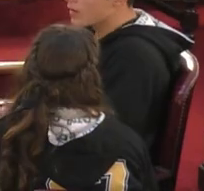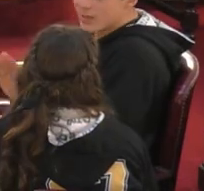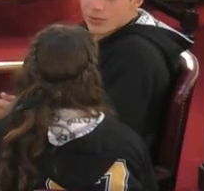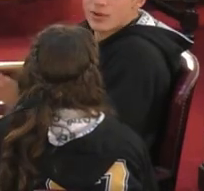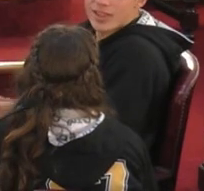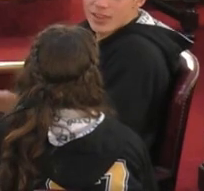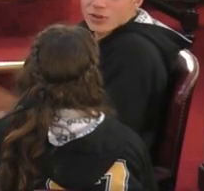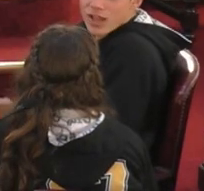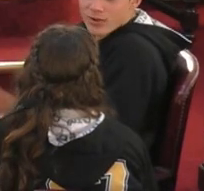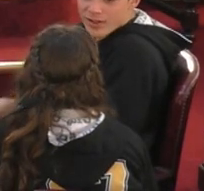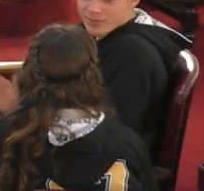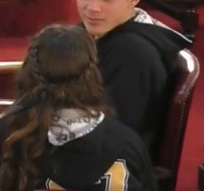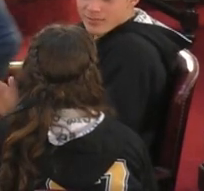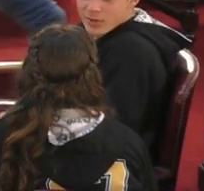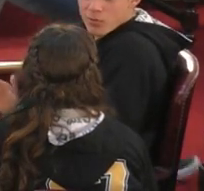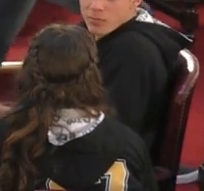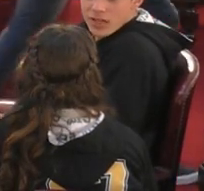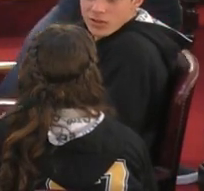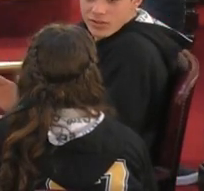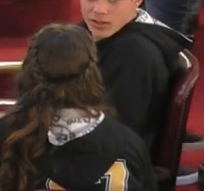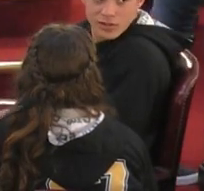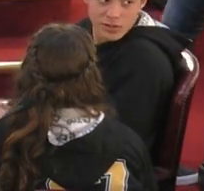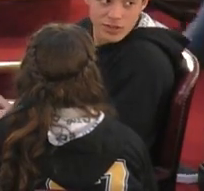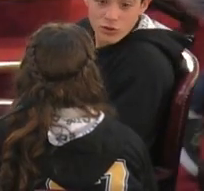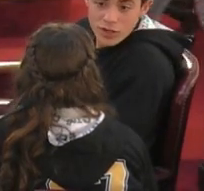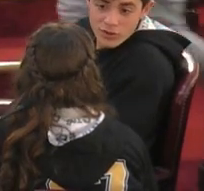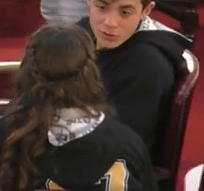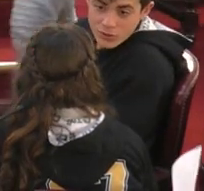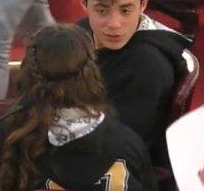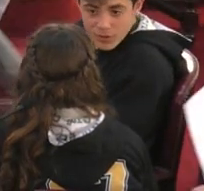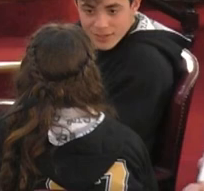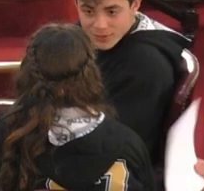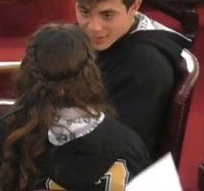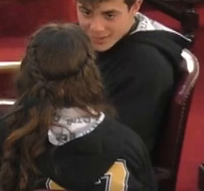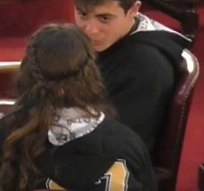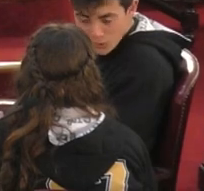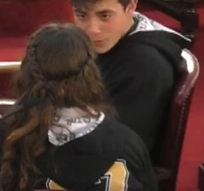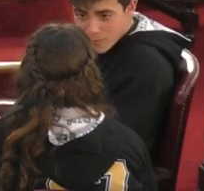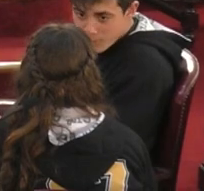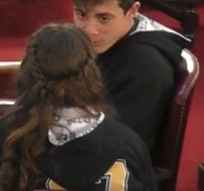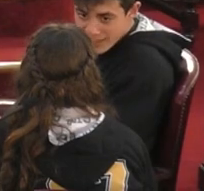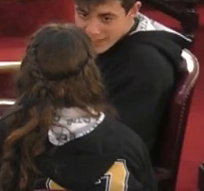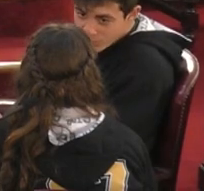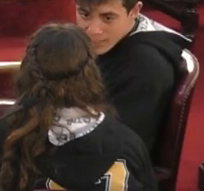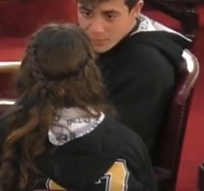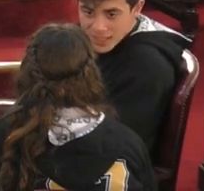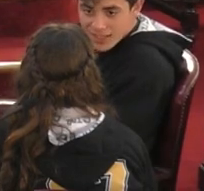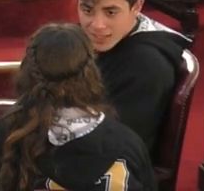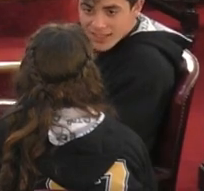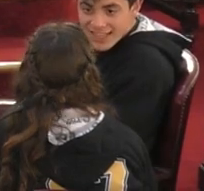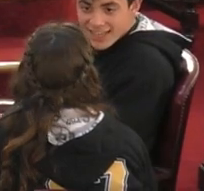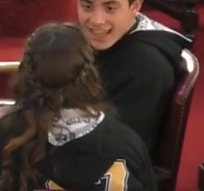Fagundes. que no lo sé.